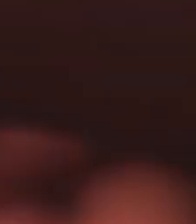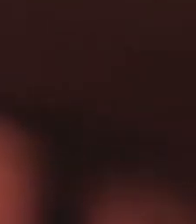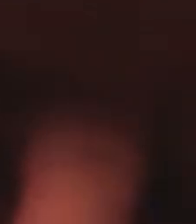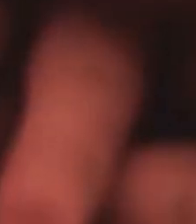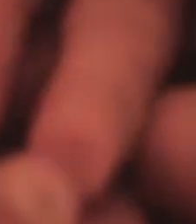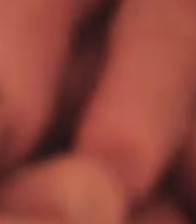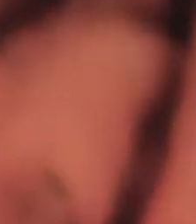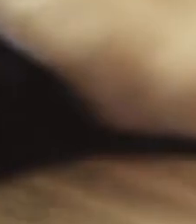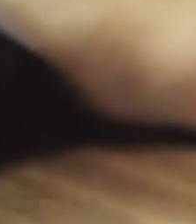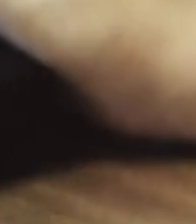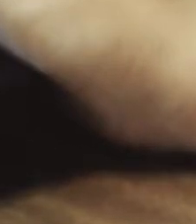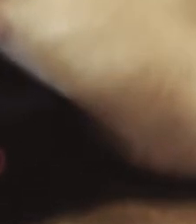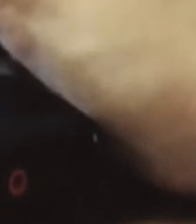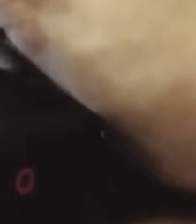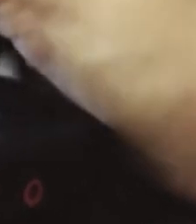Música